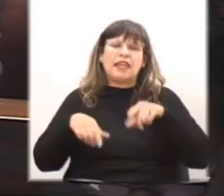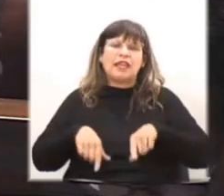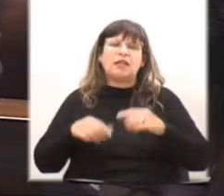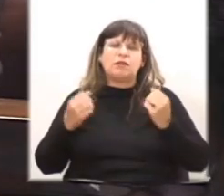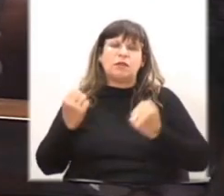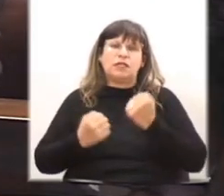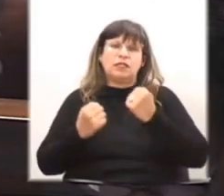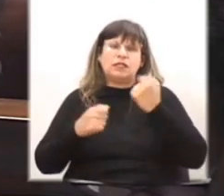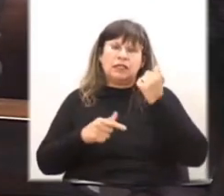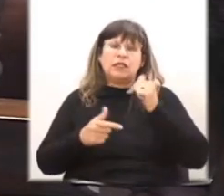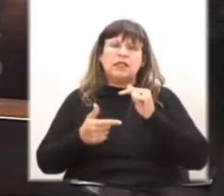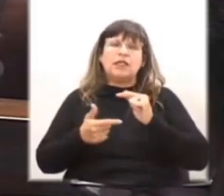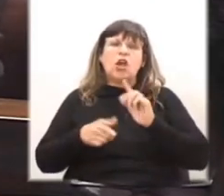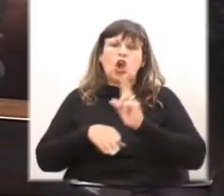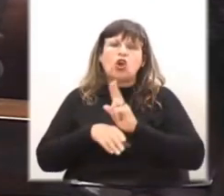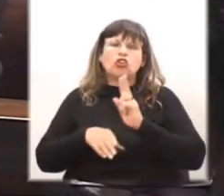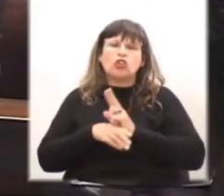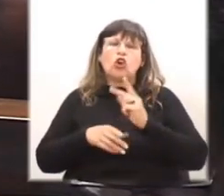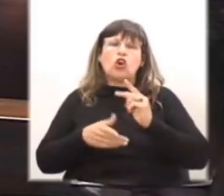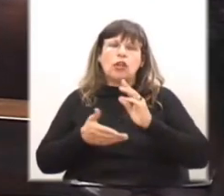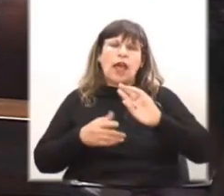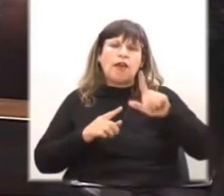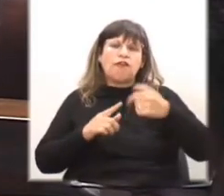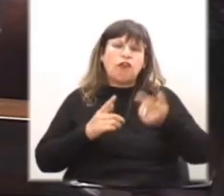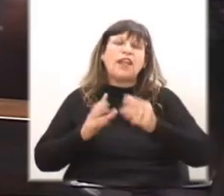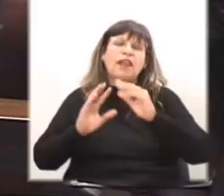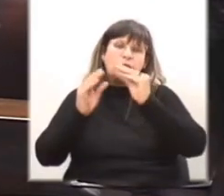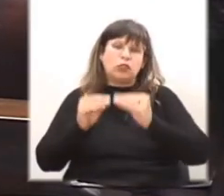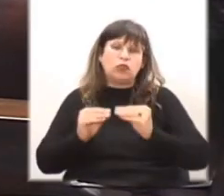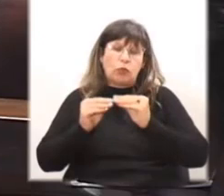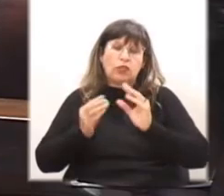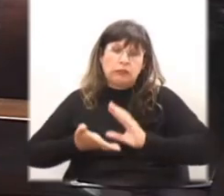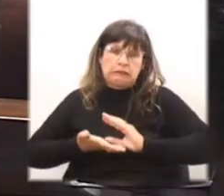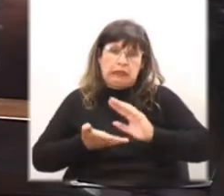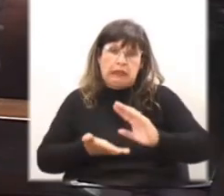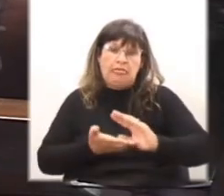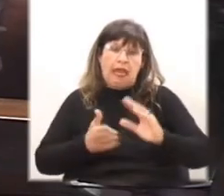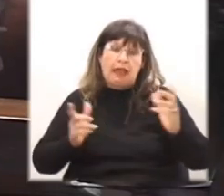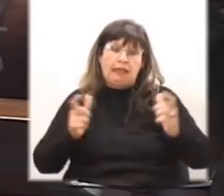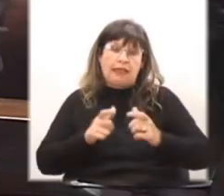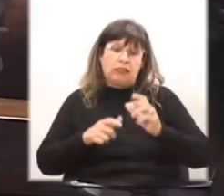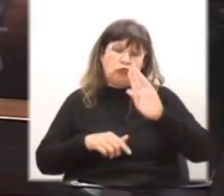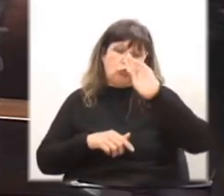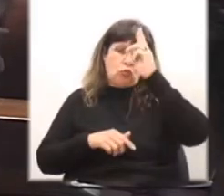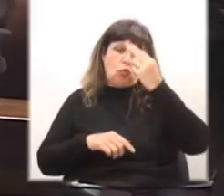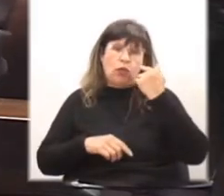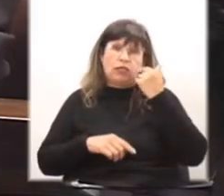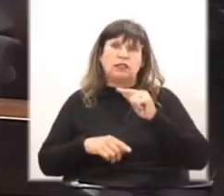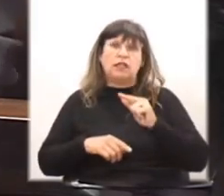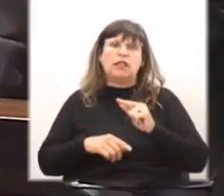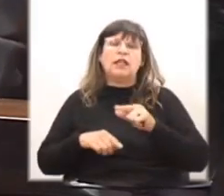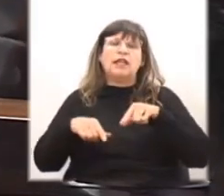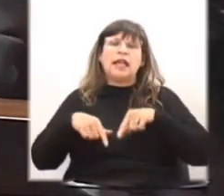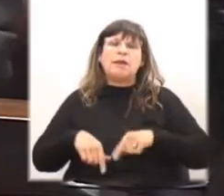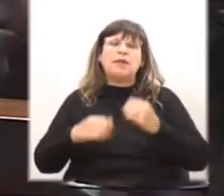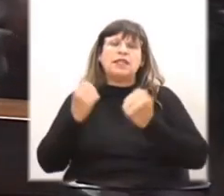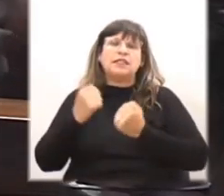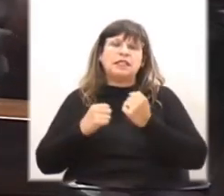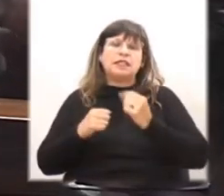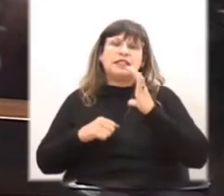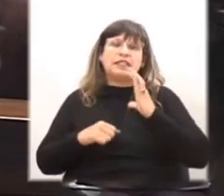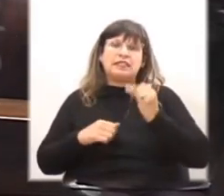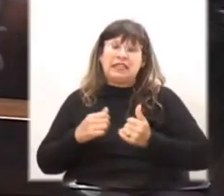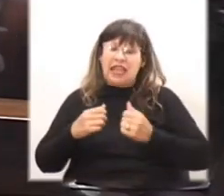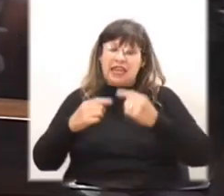partidas extrapresupuestales que se le otorgan a la delegación uruguaya? ¿El MEF cuenta con balance